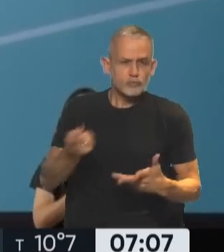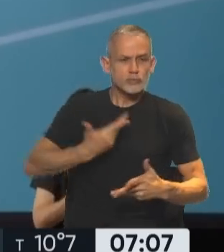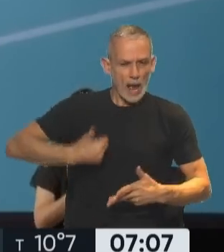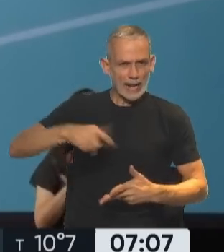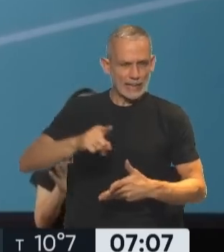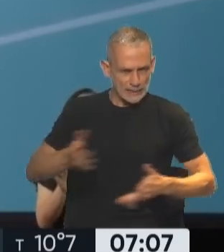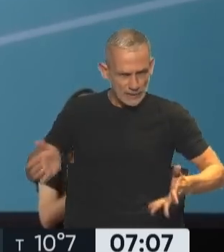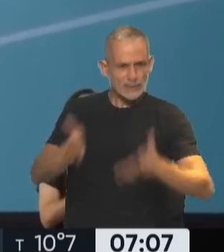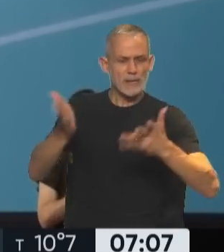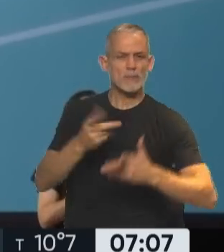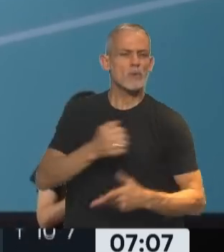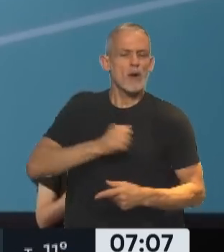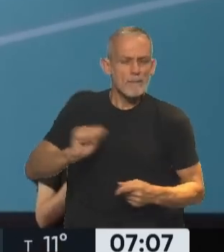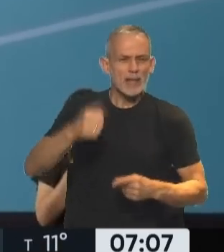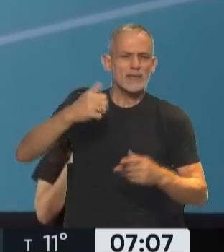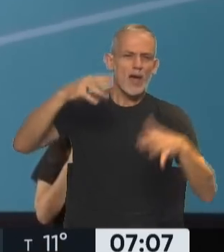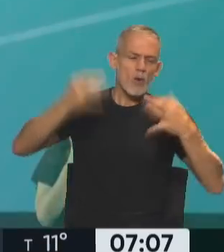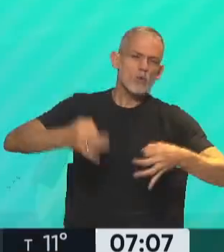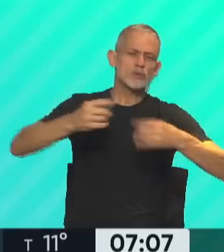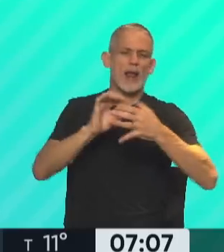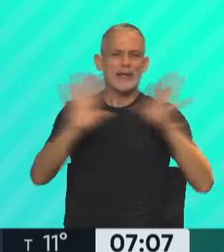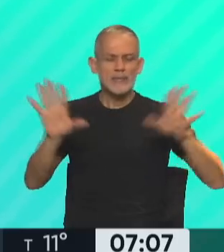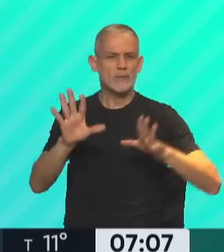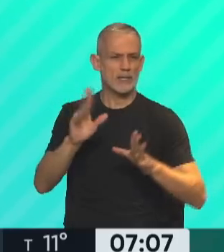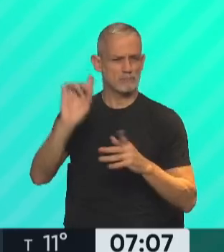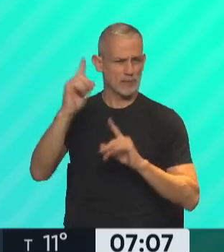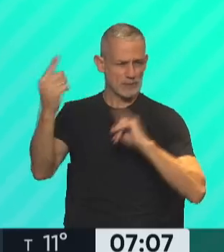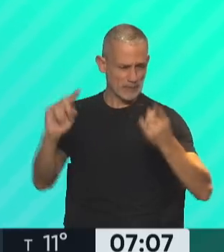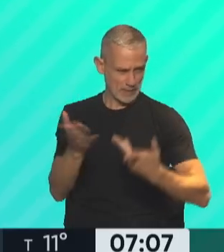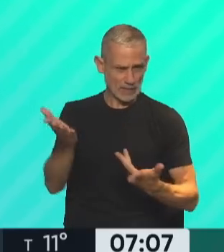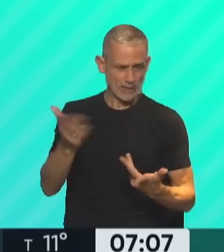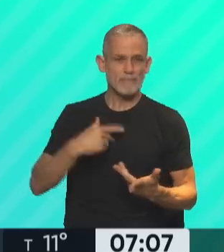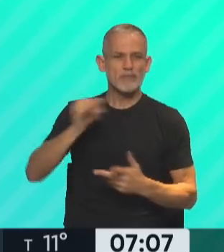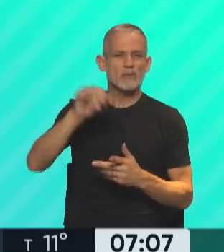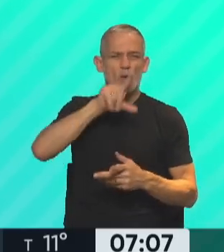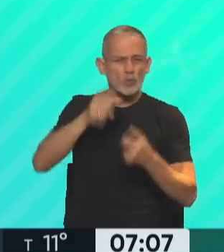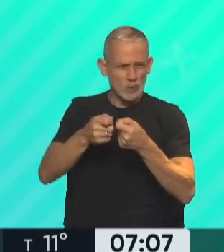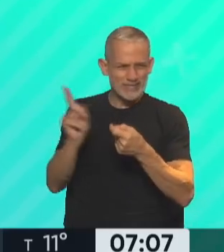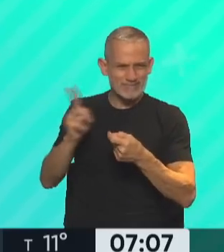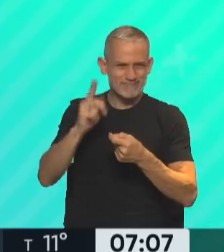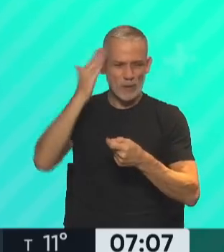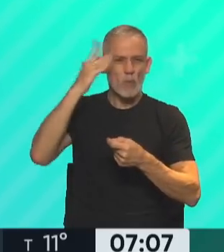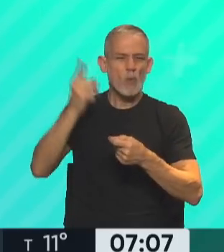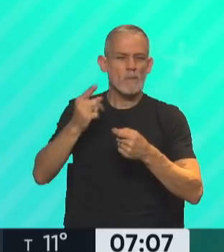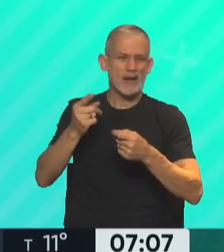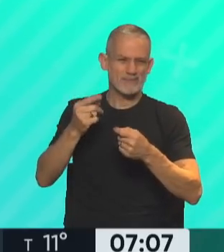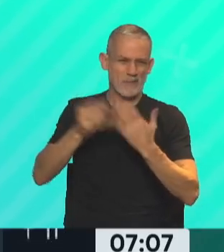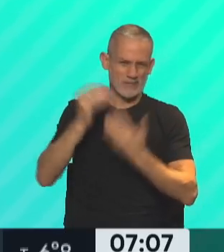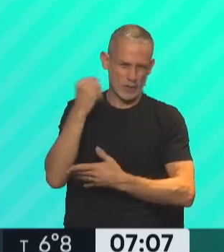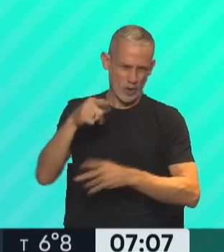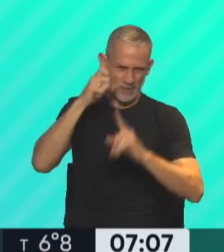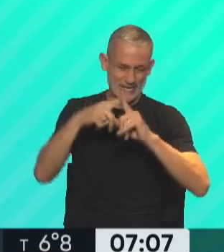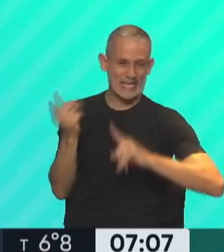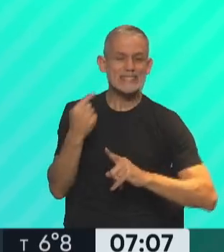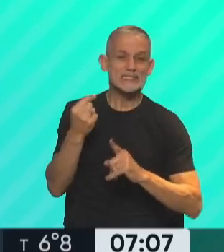país por una patria justa, libre y soberana, y también advertía en este tuit con las 7 páginas de su